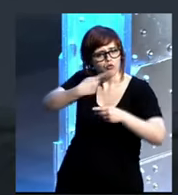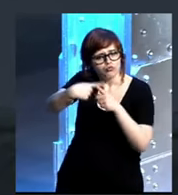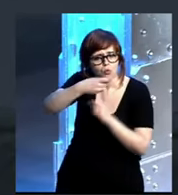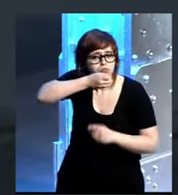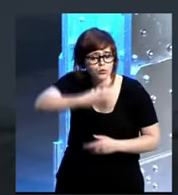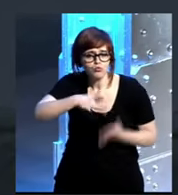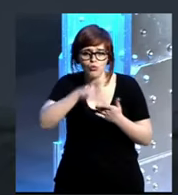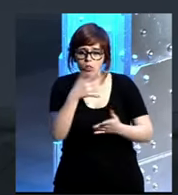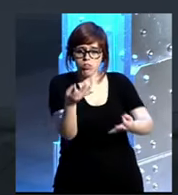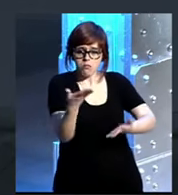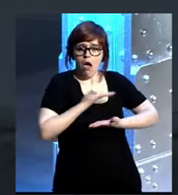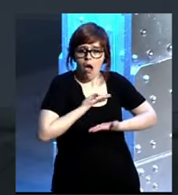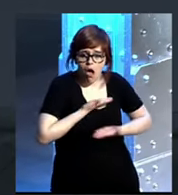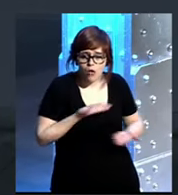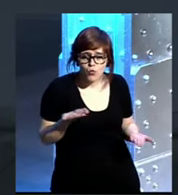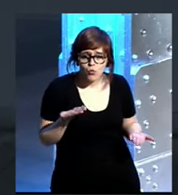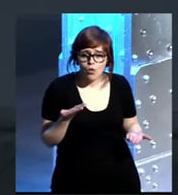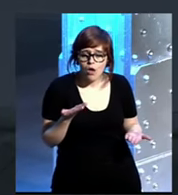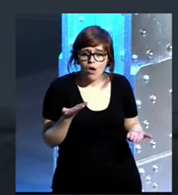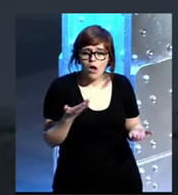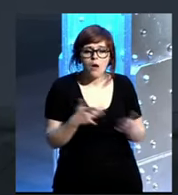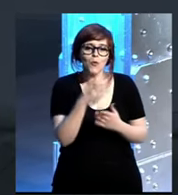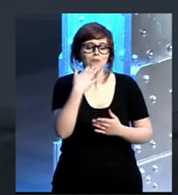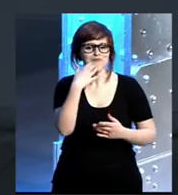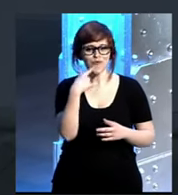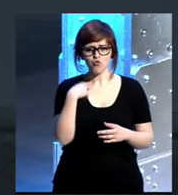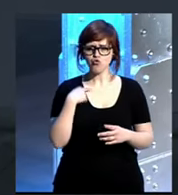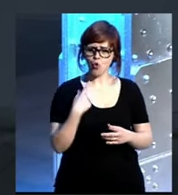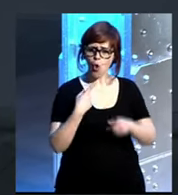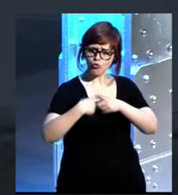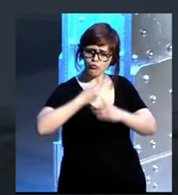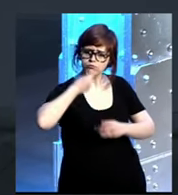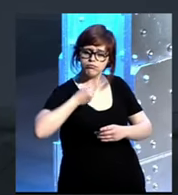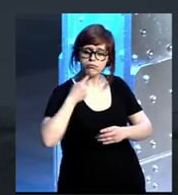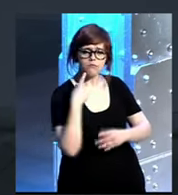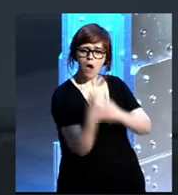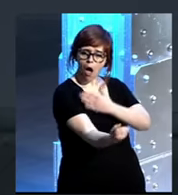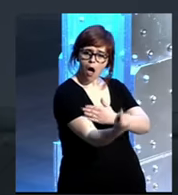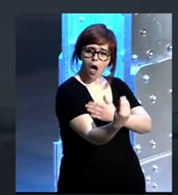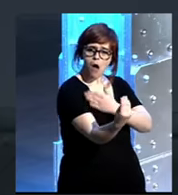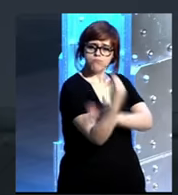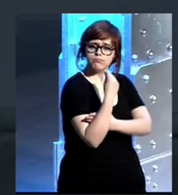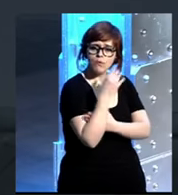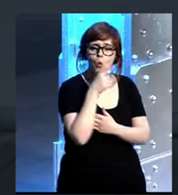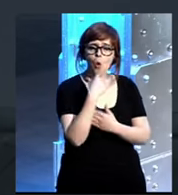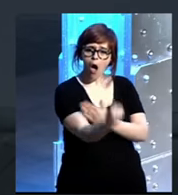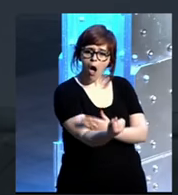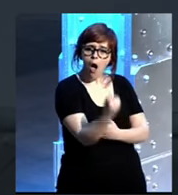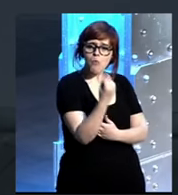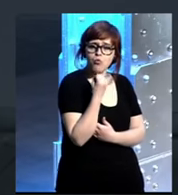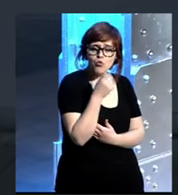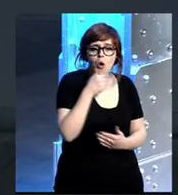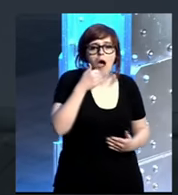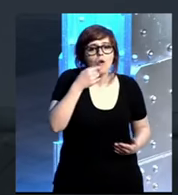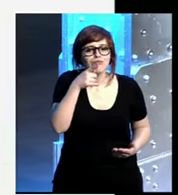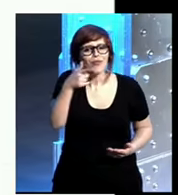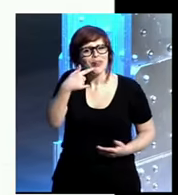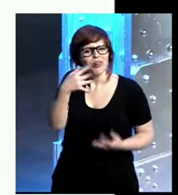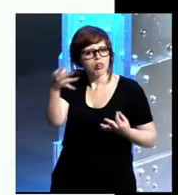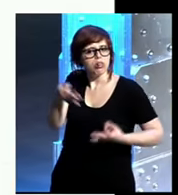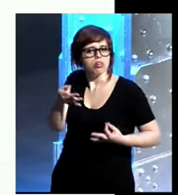hecho de ser bueno requiero o bien una subvención, o bien un apoyo, o bien prácticamente el hecho de que me lo debes.